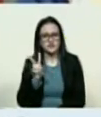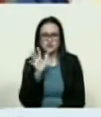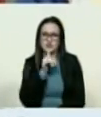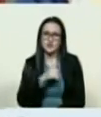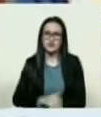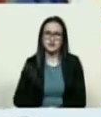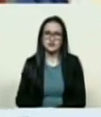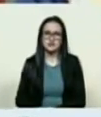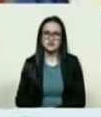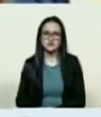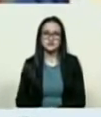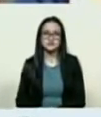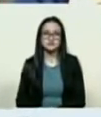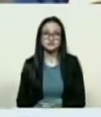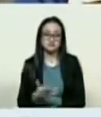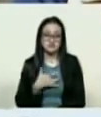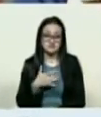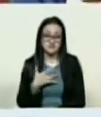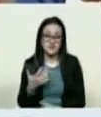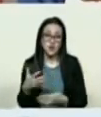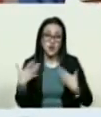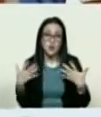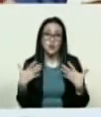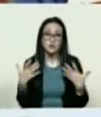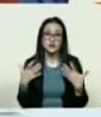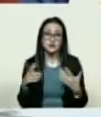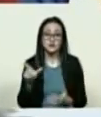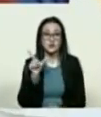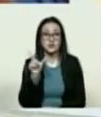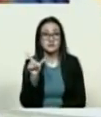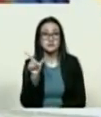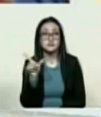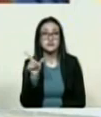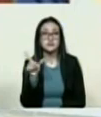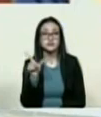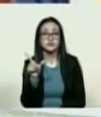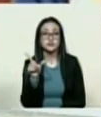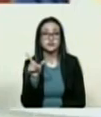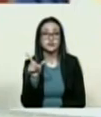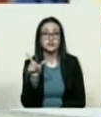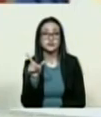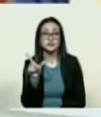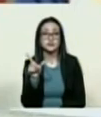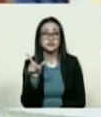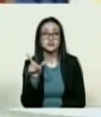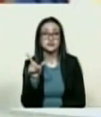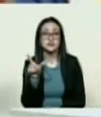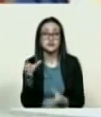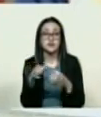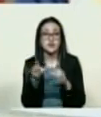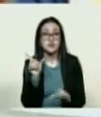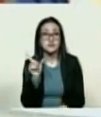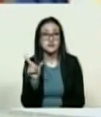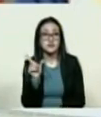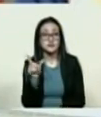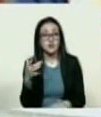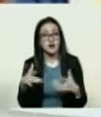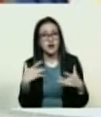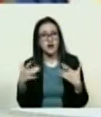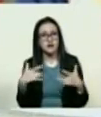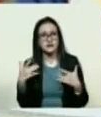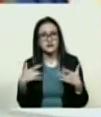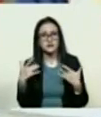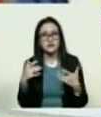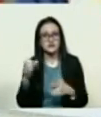Nosotros en verdad nos sentimos muy contentos que el Partido Socialista Unido de Venezuela, el Partido Socialista Unido de Venezuela, estas actividades